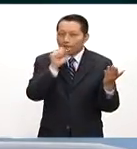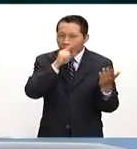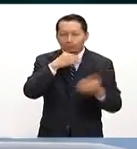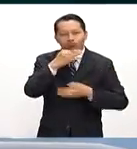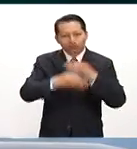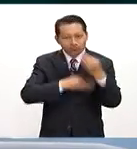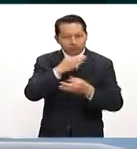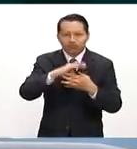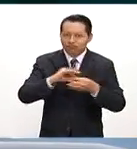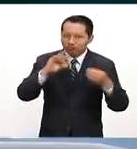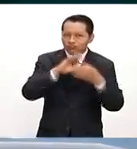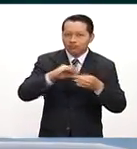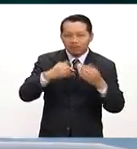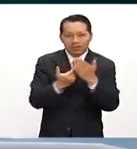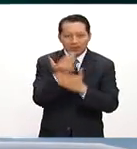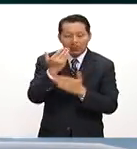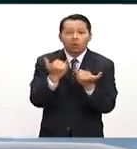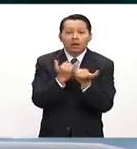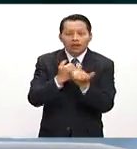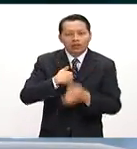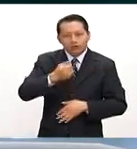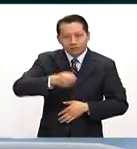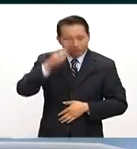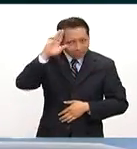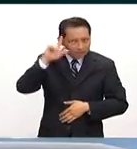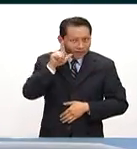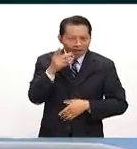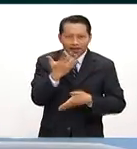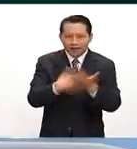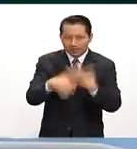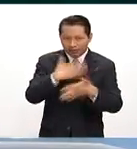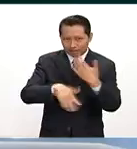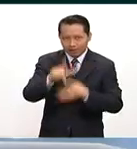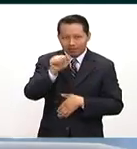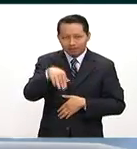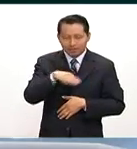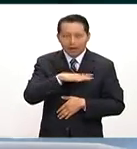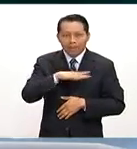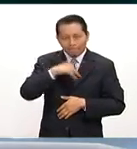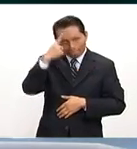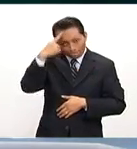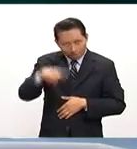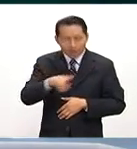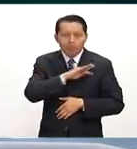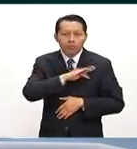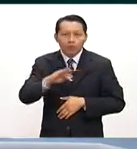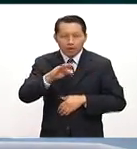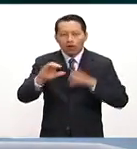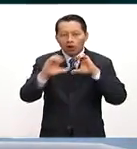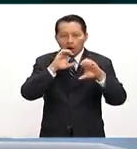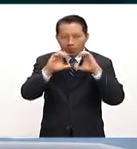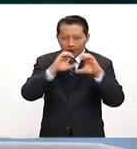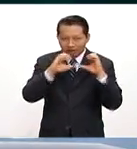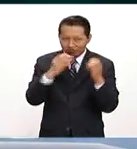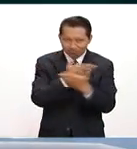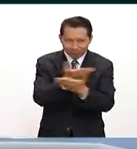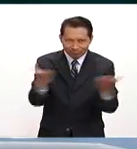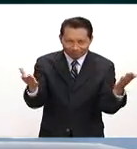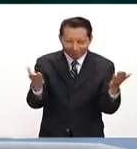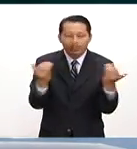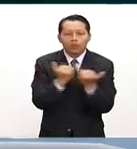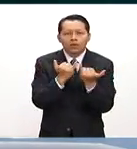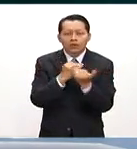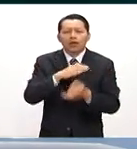informándoles esta mañana. Saludo con mucho gusto a Miguel González, quien se encuentra en la lengua de señas y nos permite comunicarnos también con